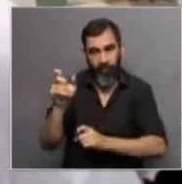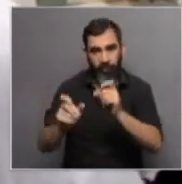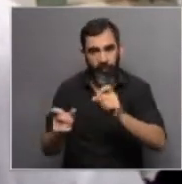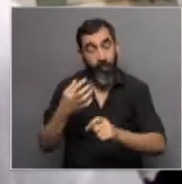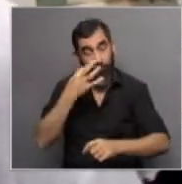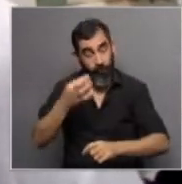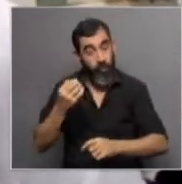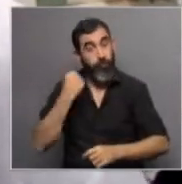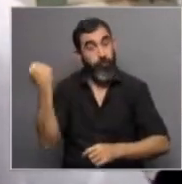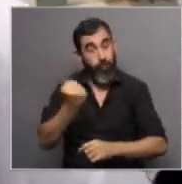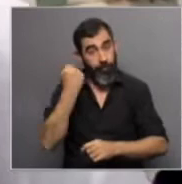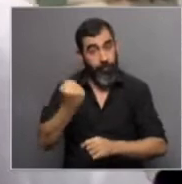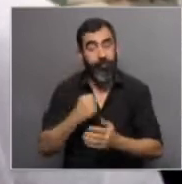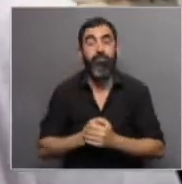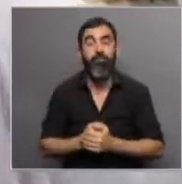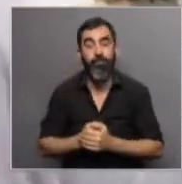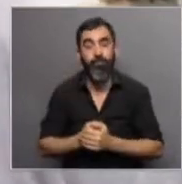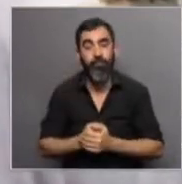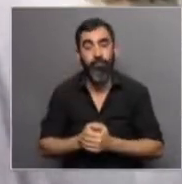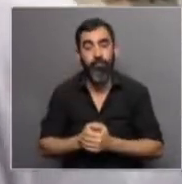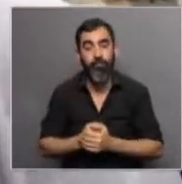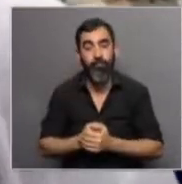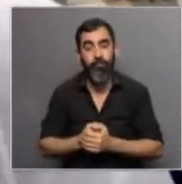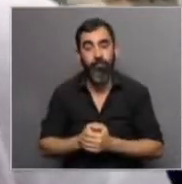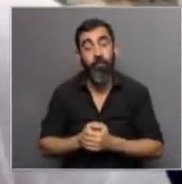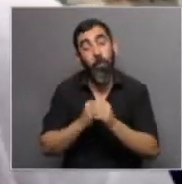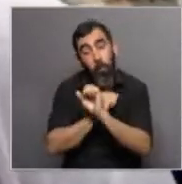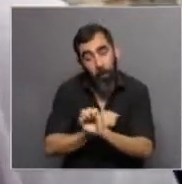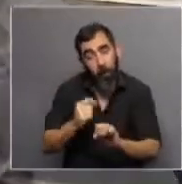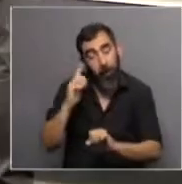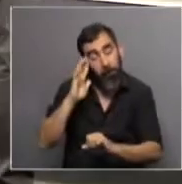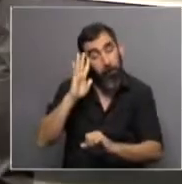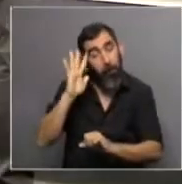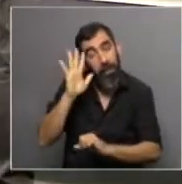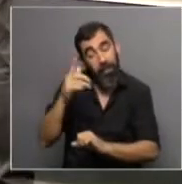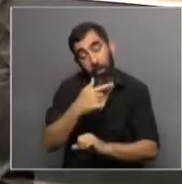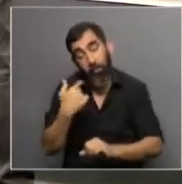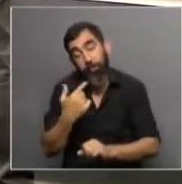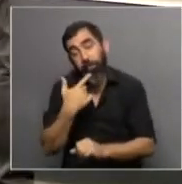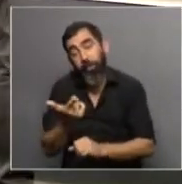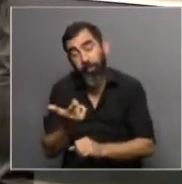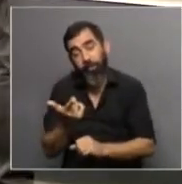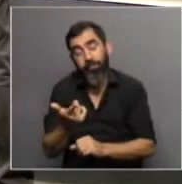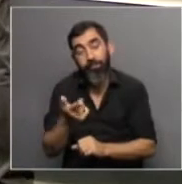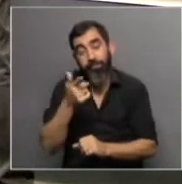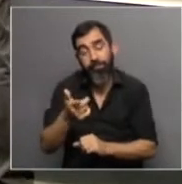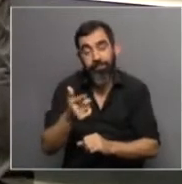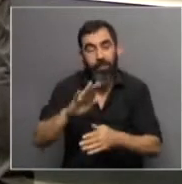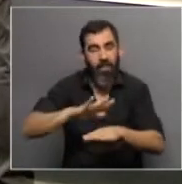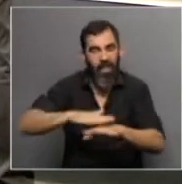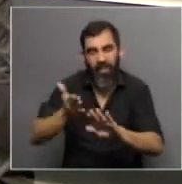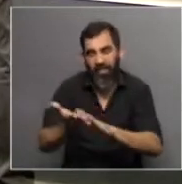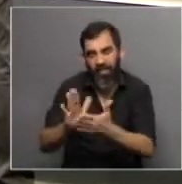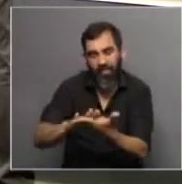un acontecimiento. Uno podría pensar, Marita, que este tipo de sentido como el tacto al cual estamos